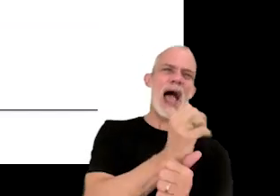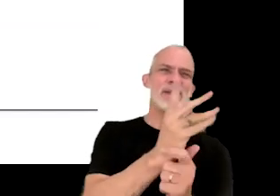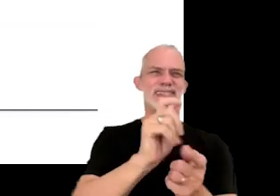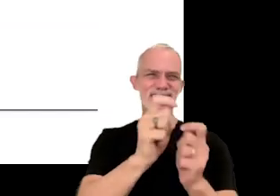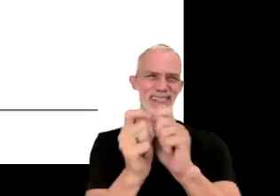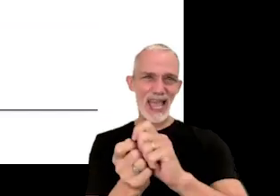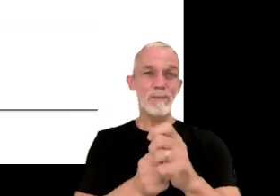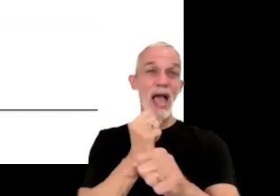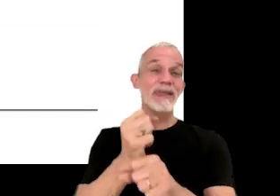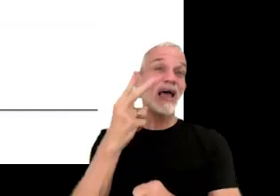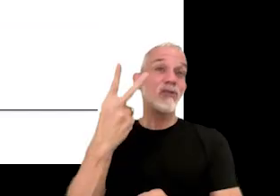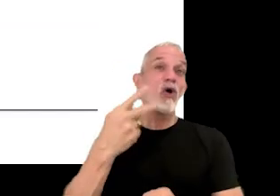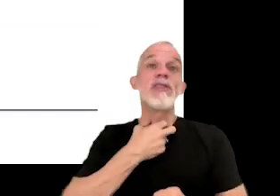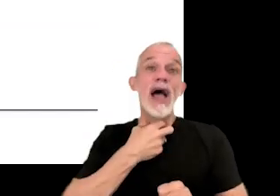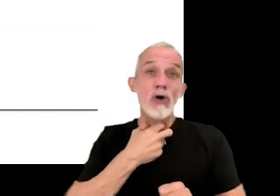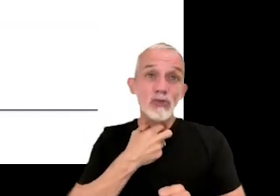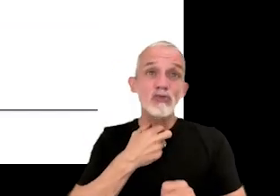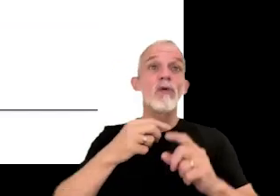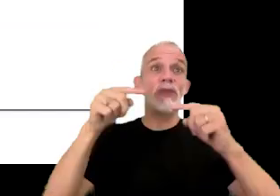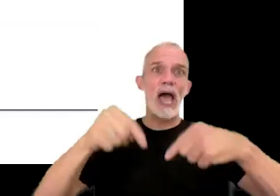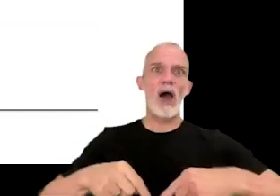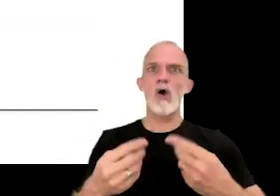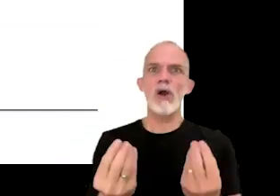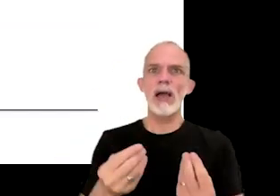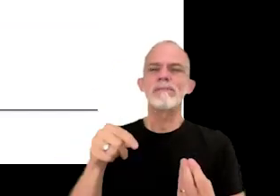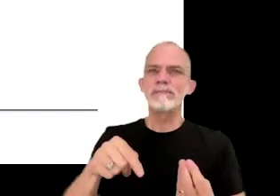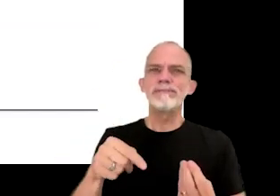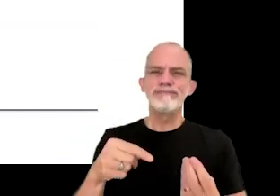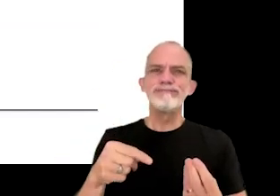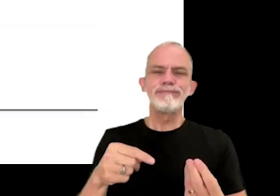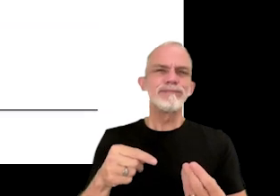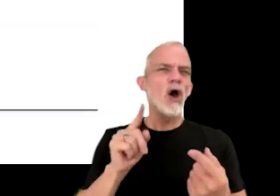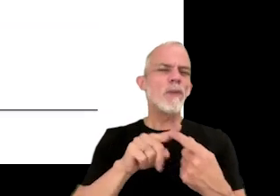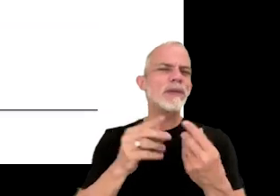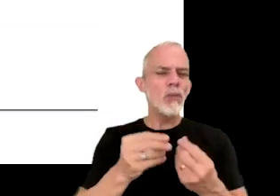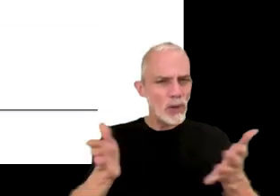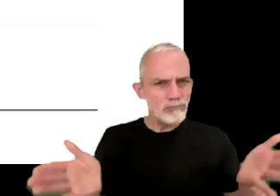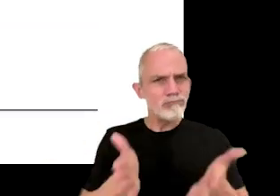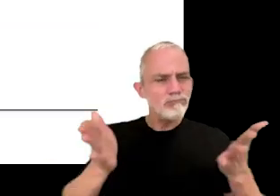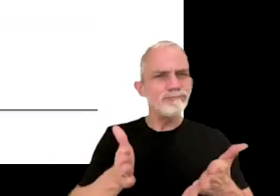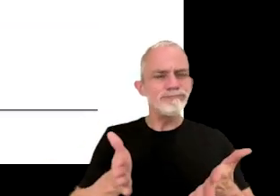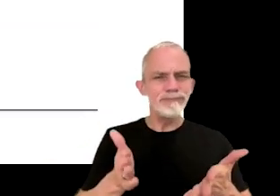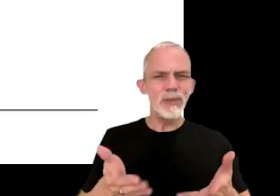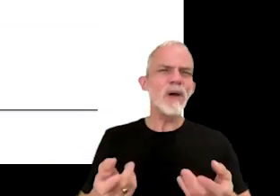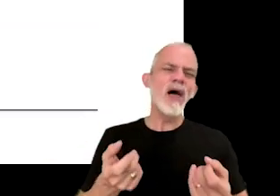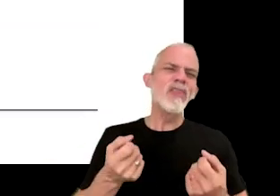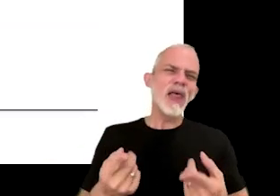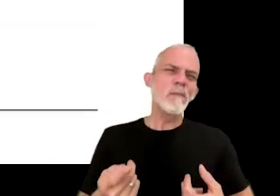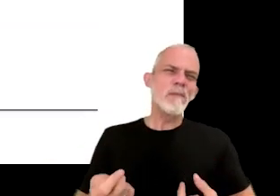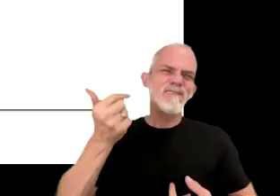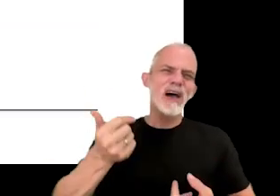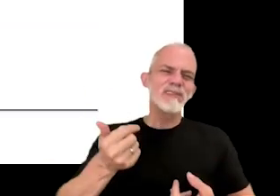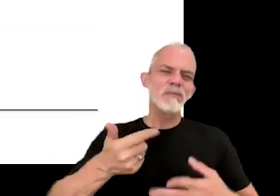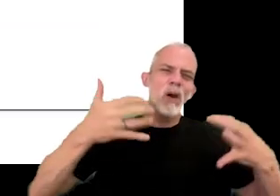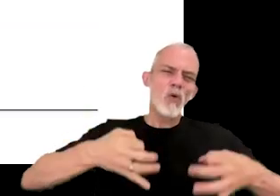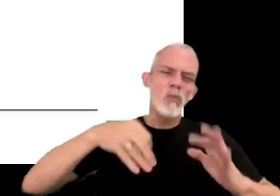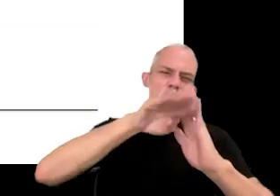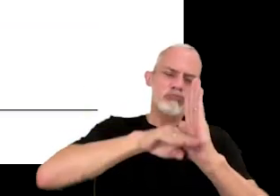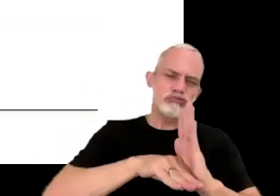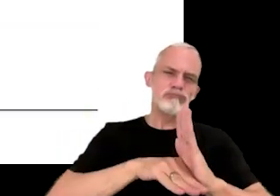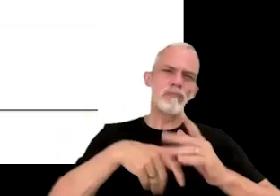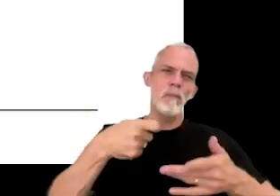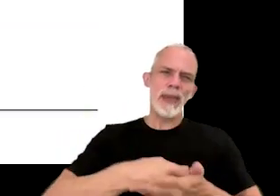inclusive. Bueno, ahora establece que con el fin de promover y facilitar el cumplimiento de las